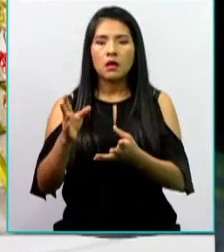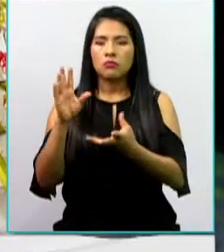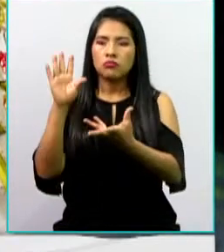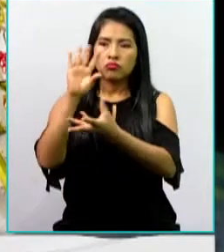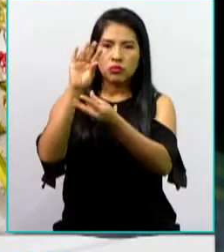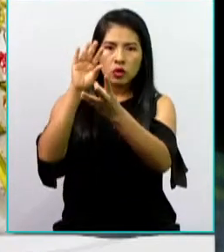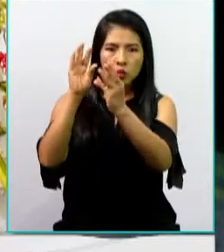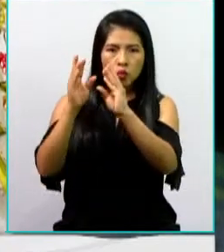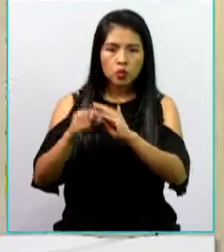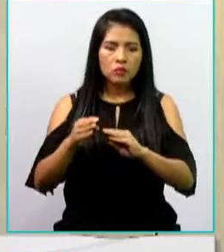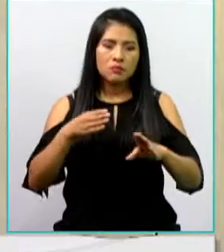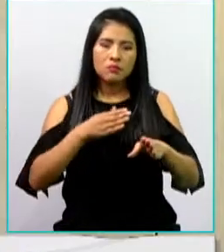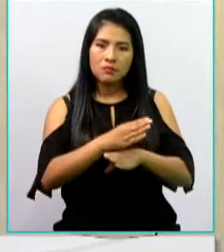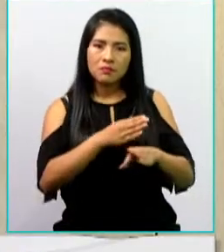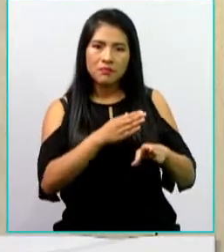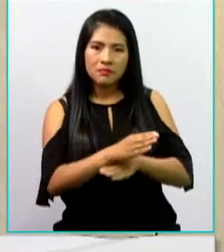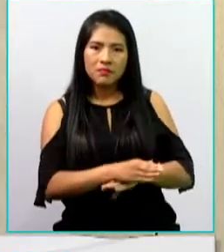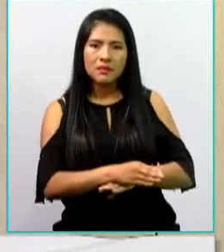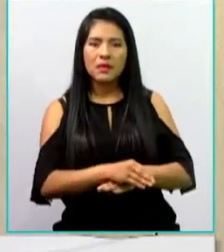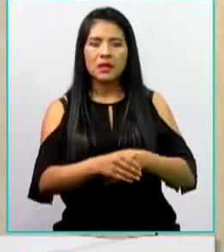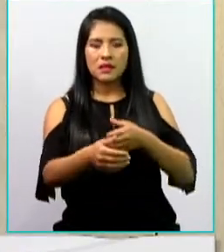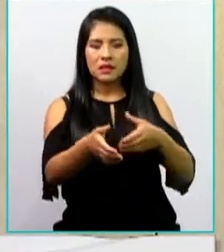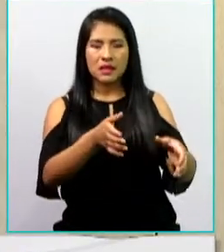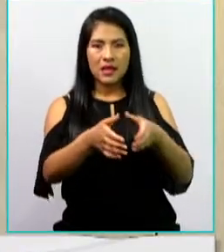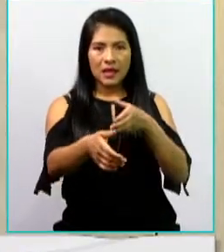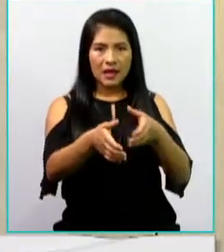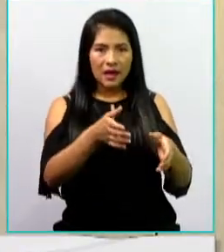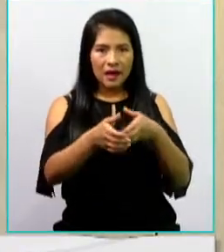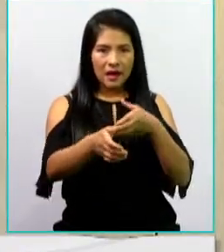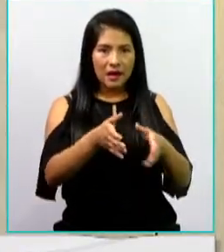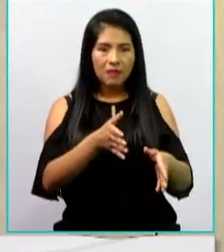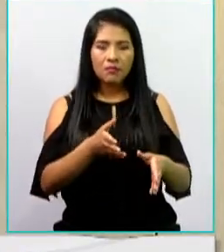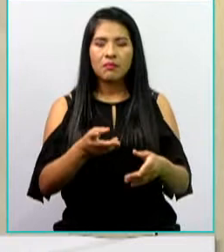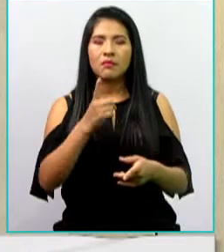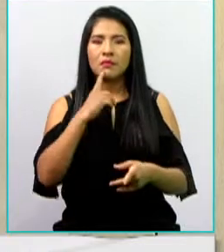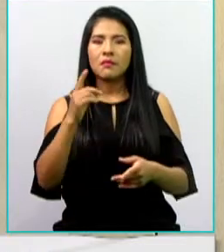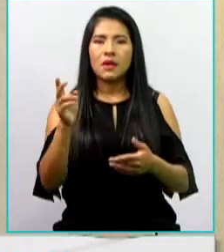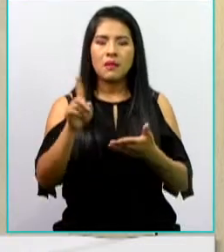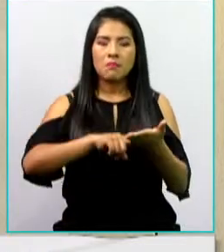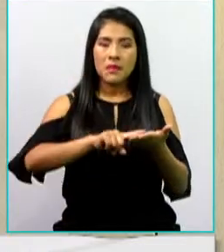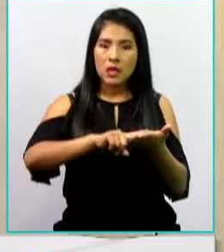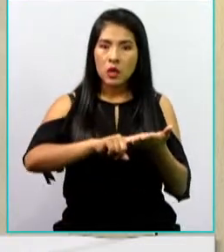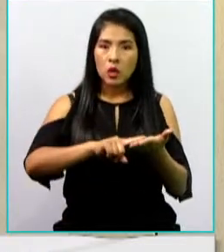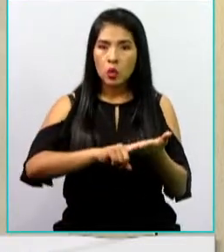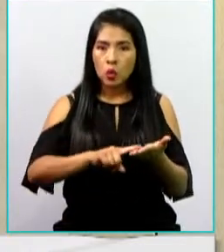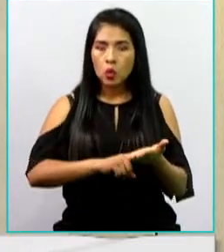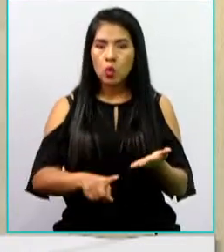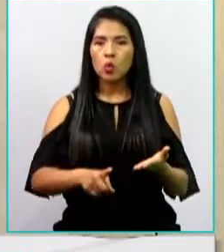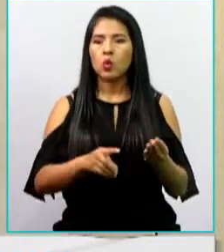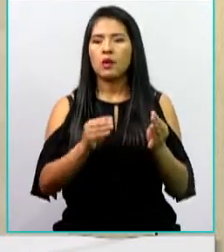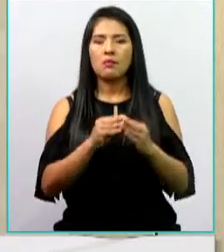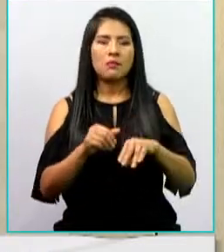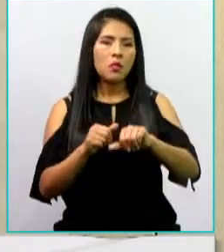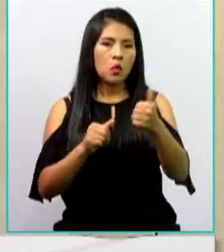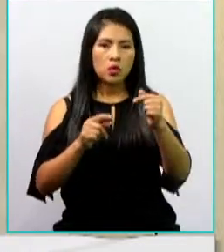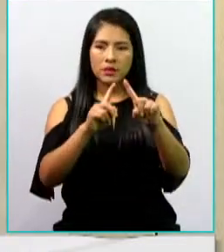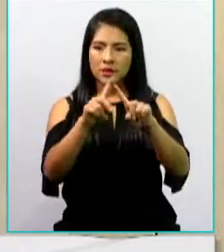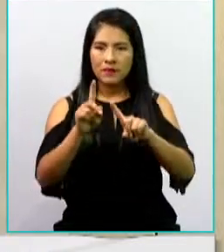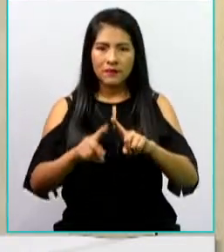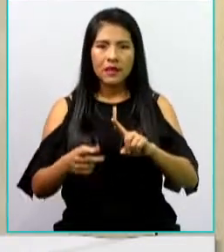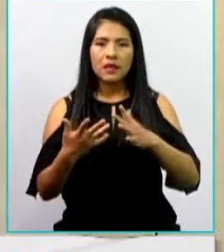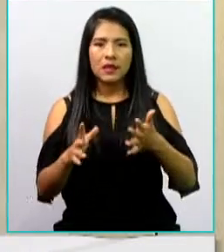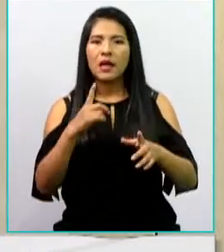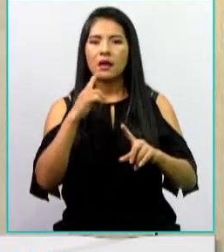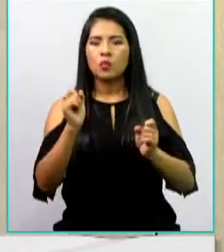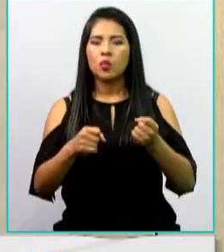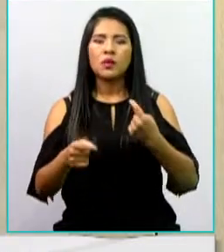escultores, cerámica, pintura, grabado. Entonces, ellos están haciendo obra de arte